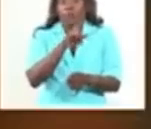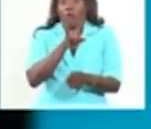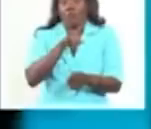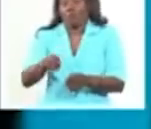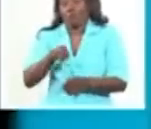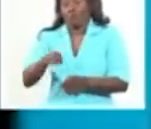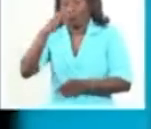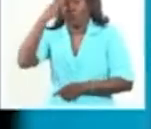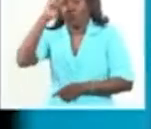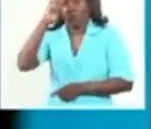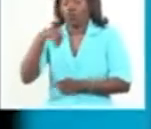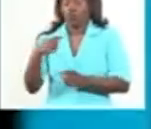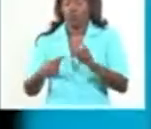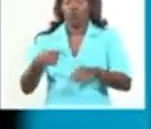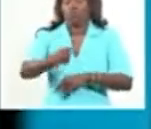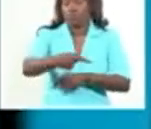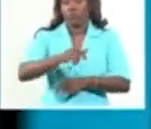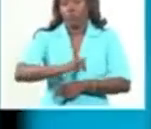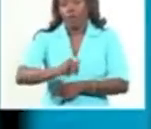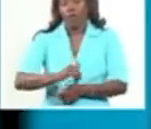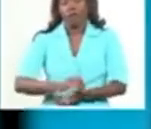veces.